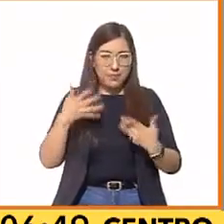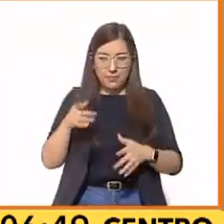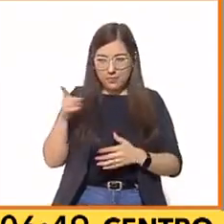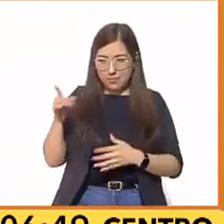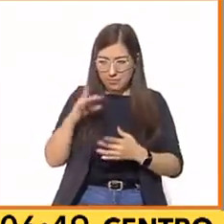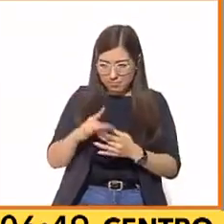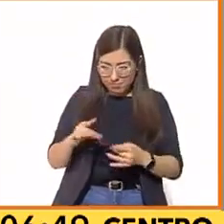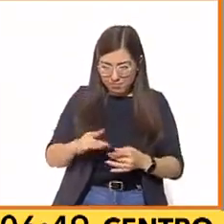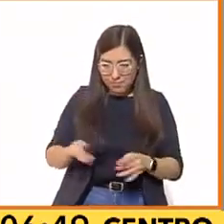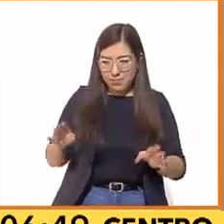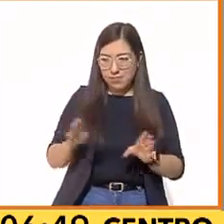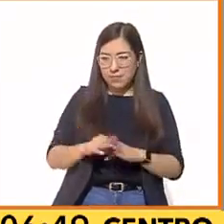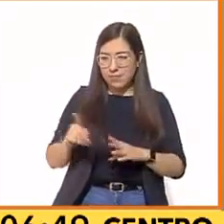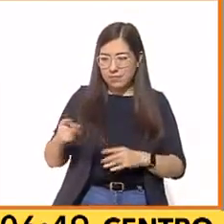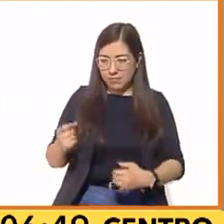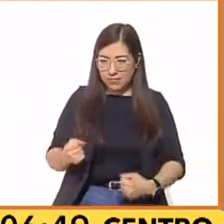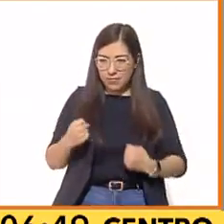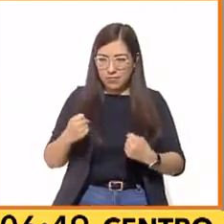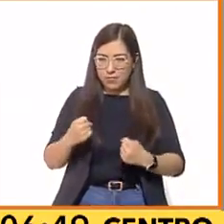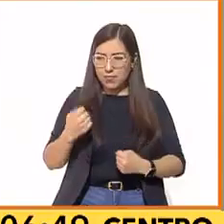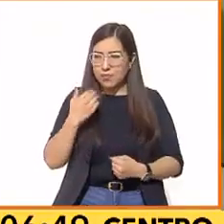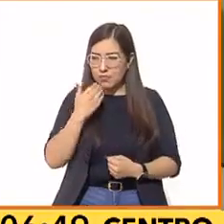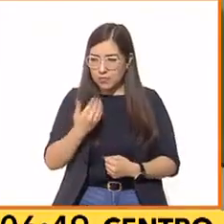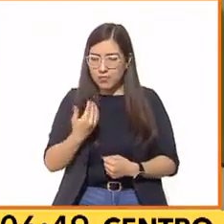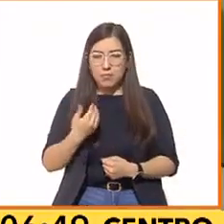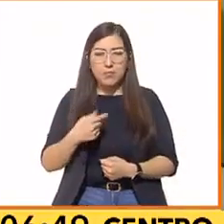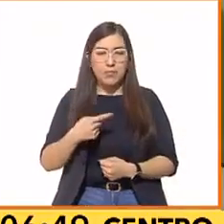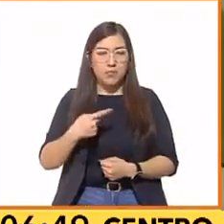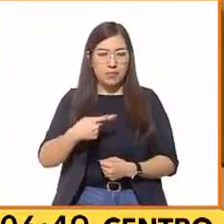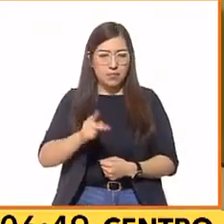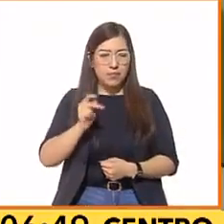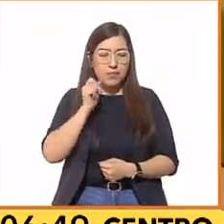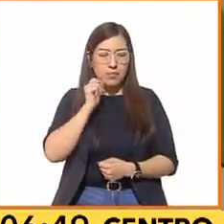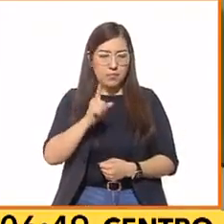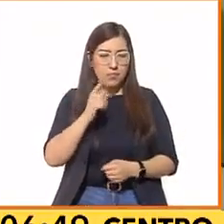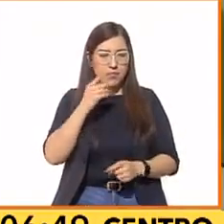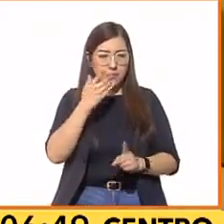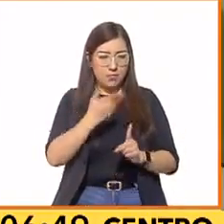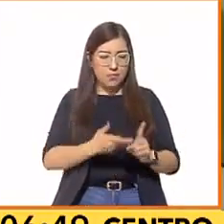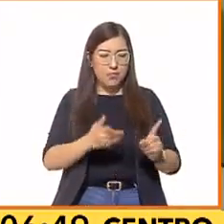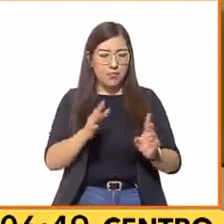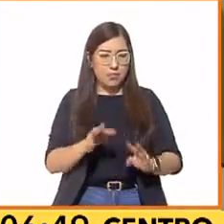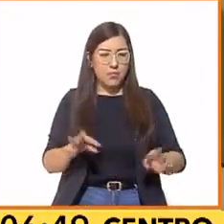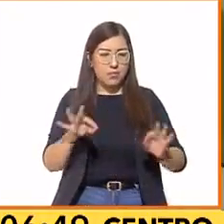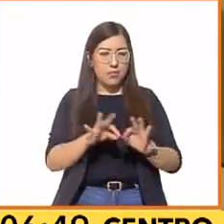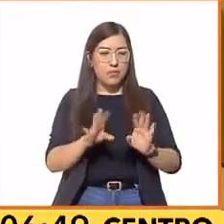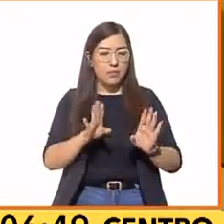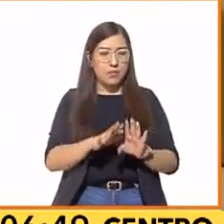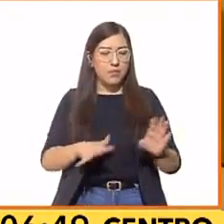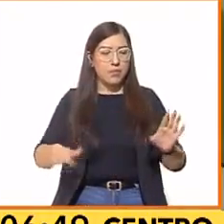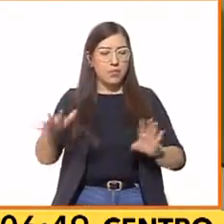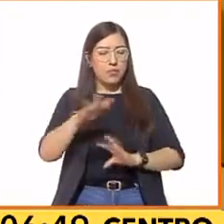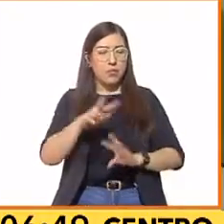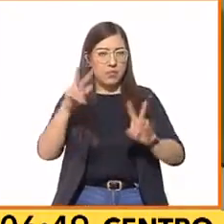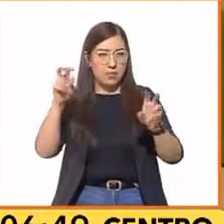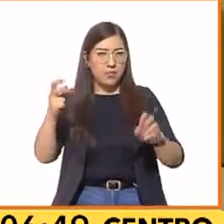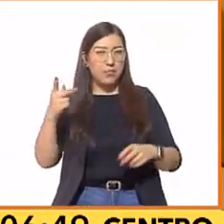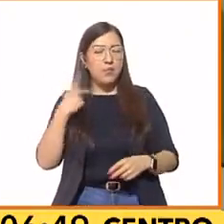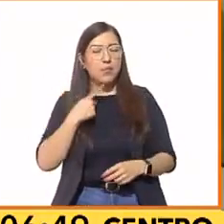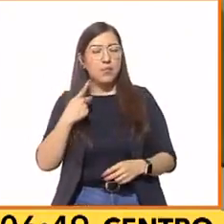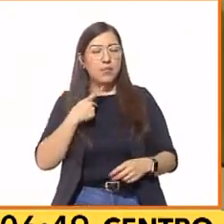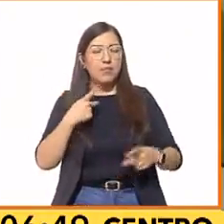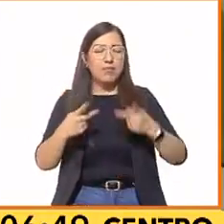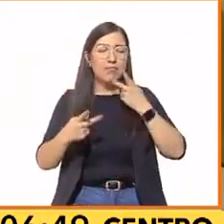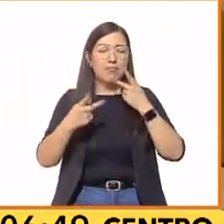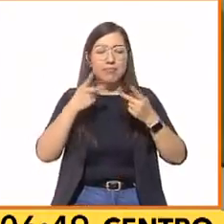esa determinación, con ese tesón, pero aún así también era centro de cierta sátira política de aquella